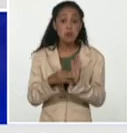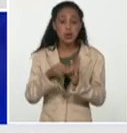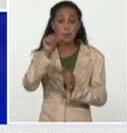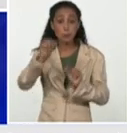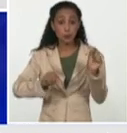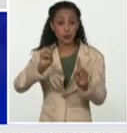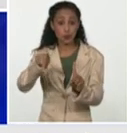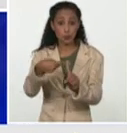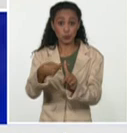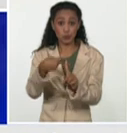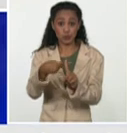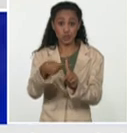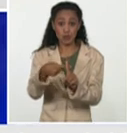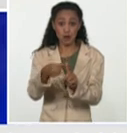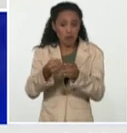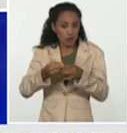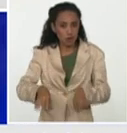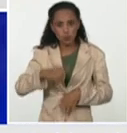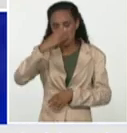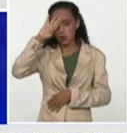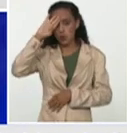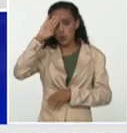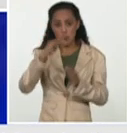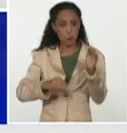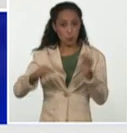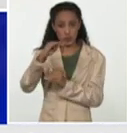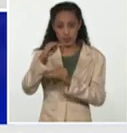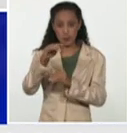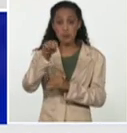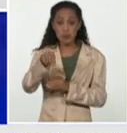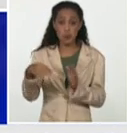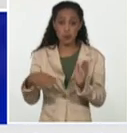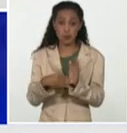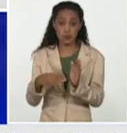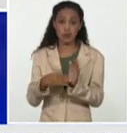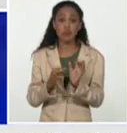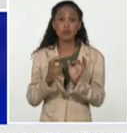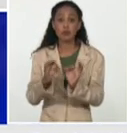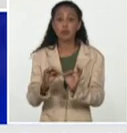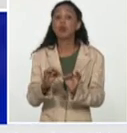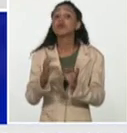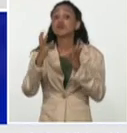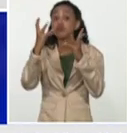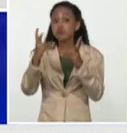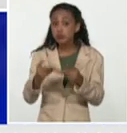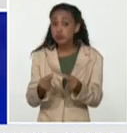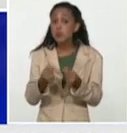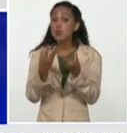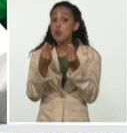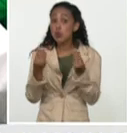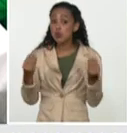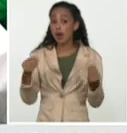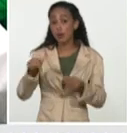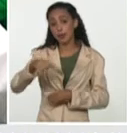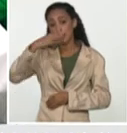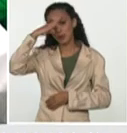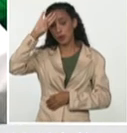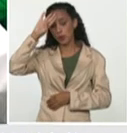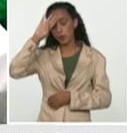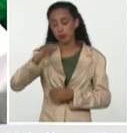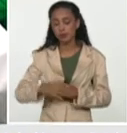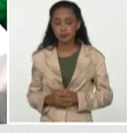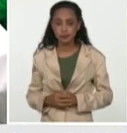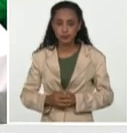pues por encima, o sea, con 1.000, que es una cifra elevada para nuestro país. El